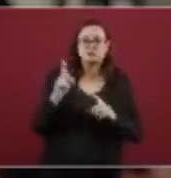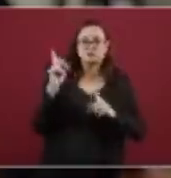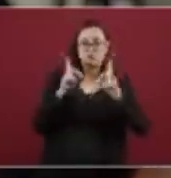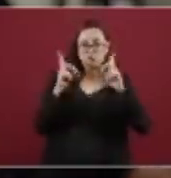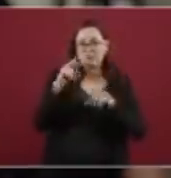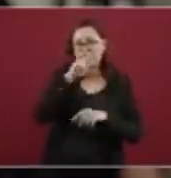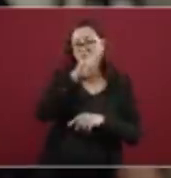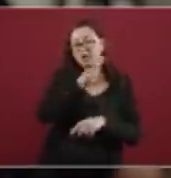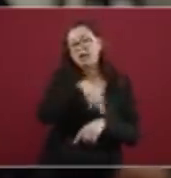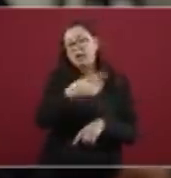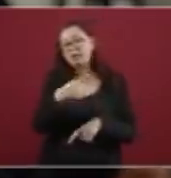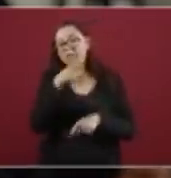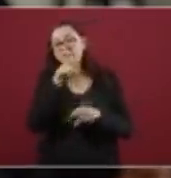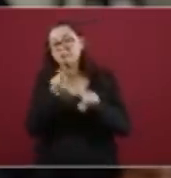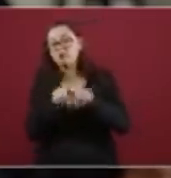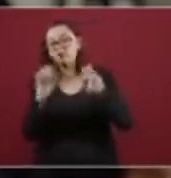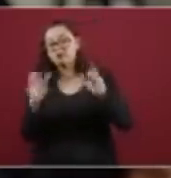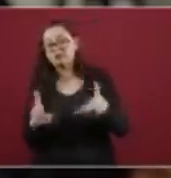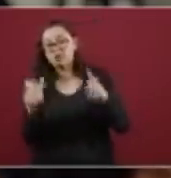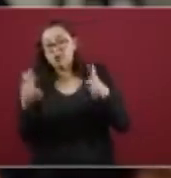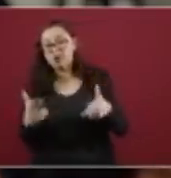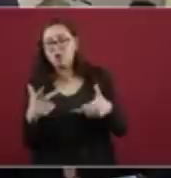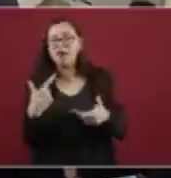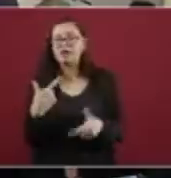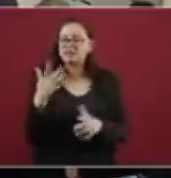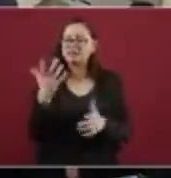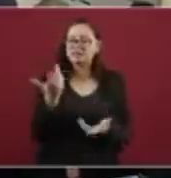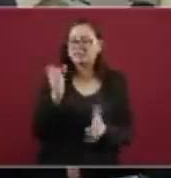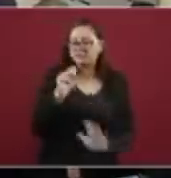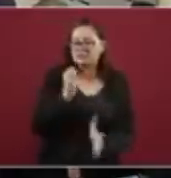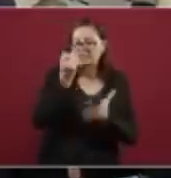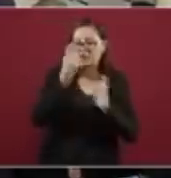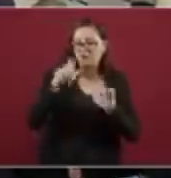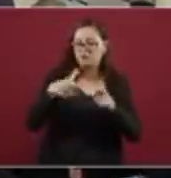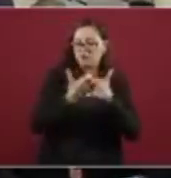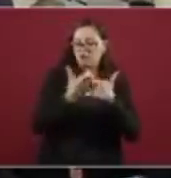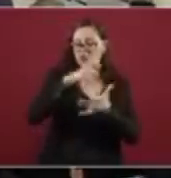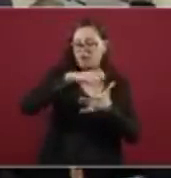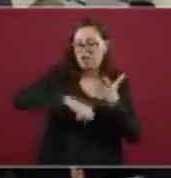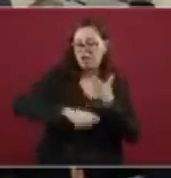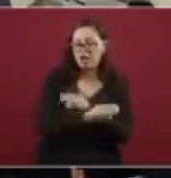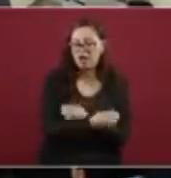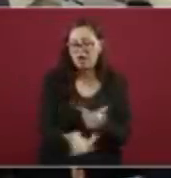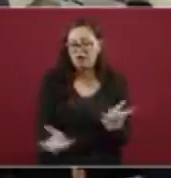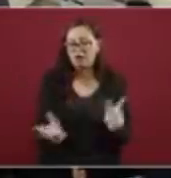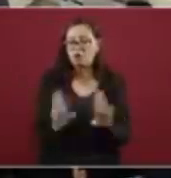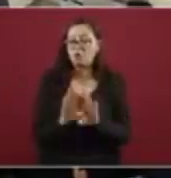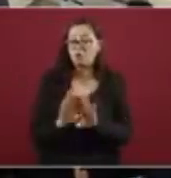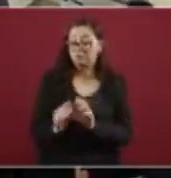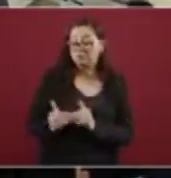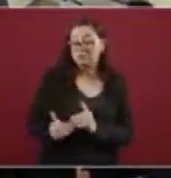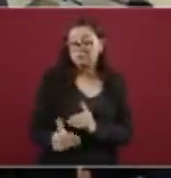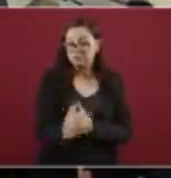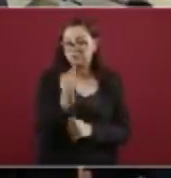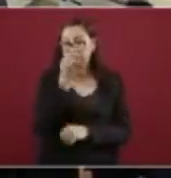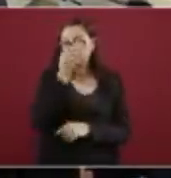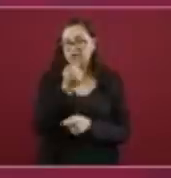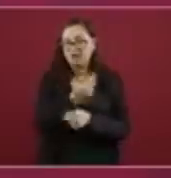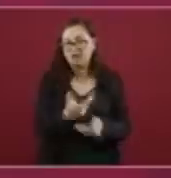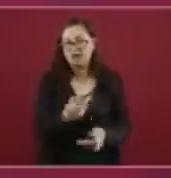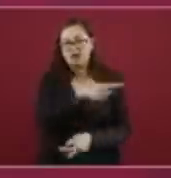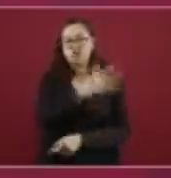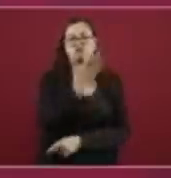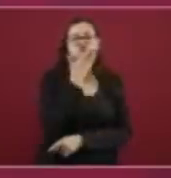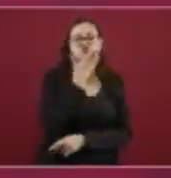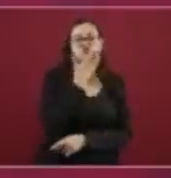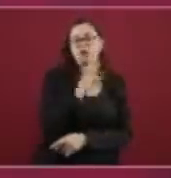de cómo van a ser las reglas de operación para la entrega de los recursos del fondo minero, que ya más o menos estamos en tiempo, y se asume que a Sonora le corresponden